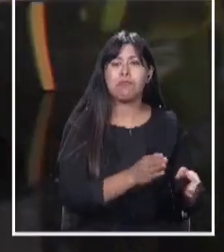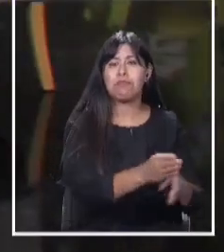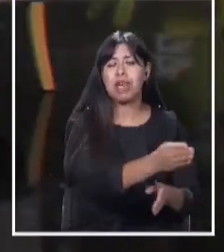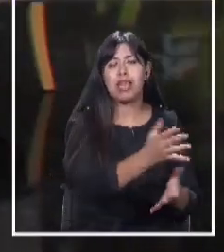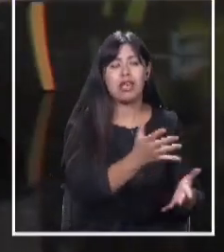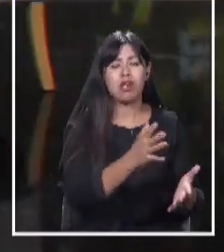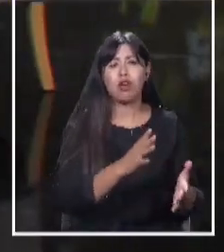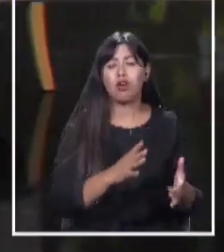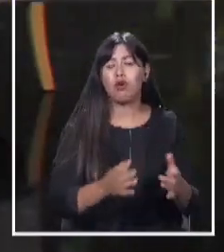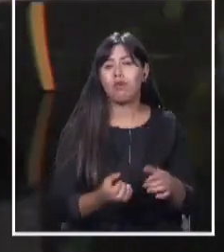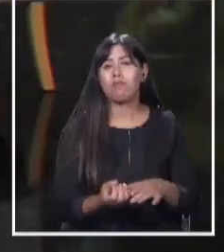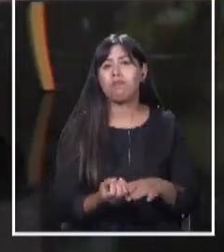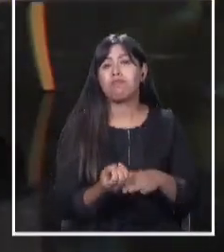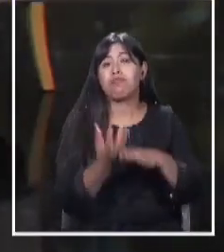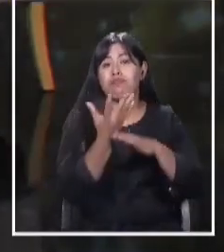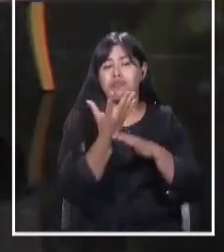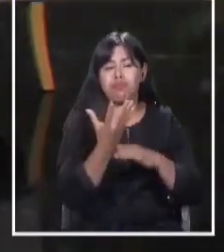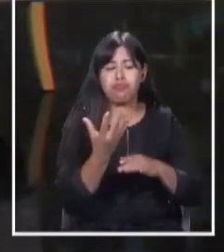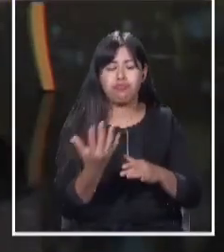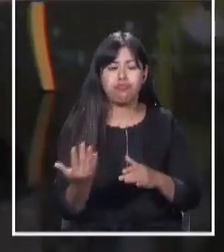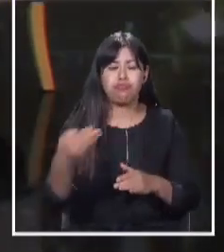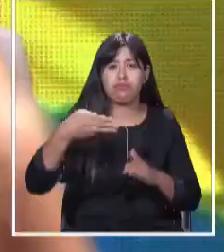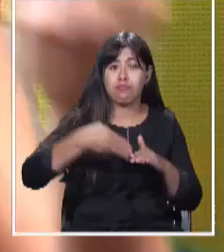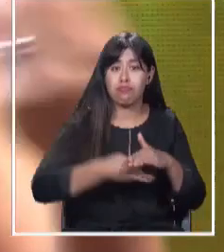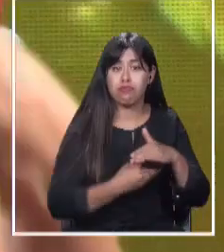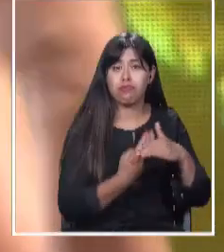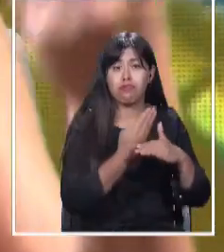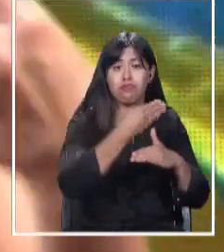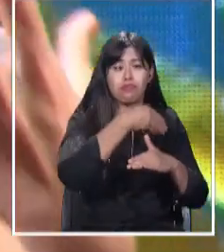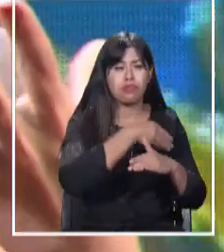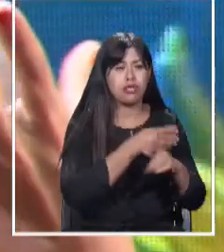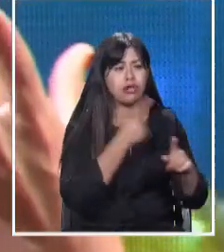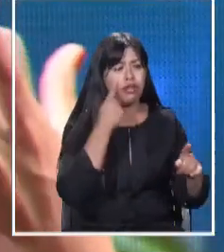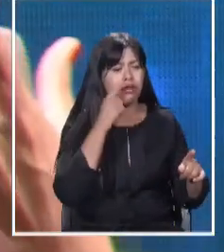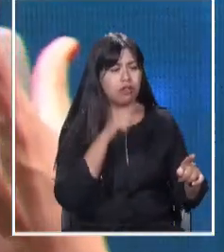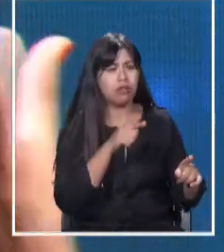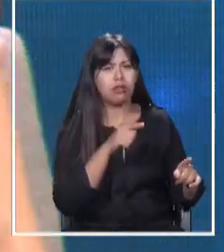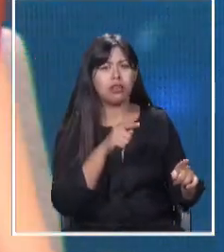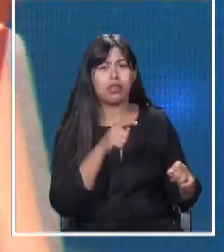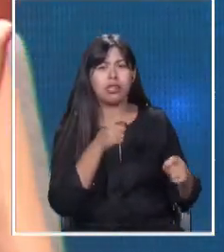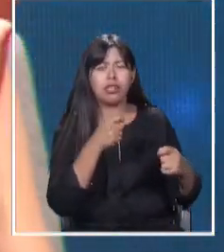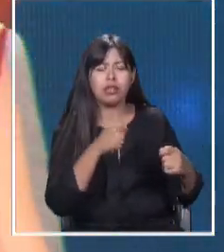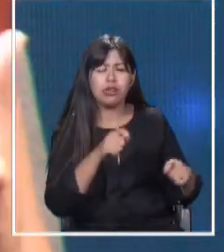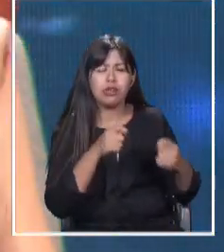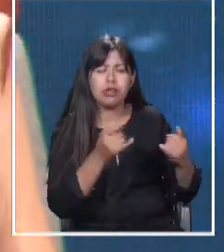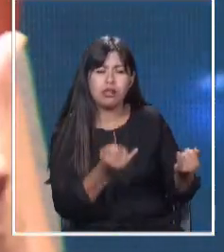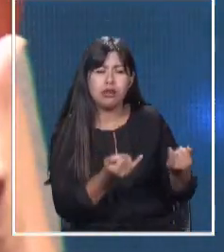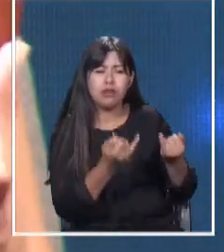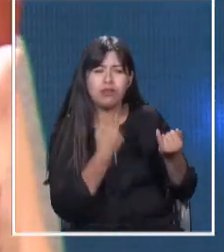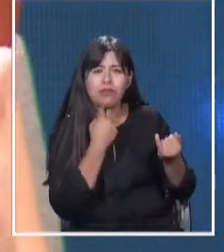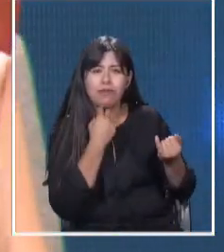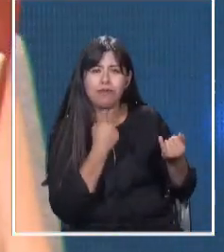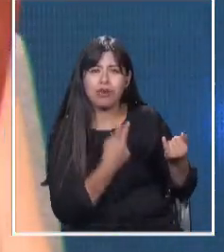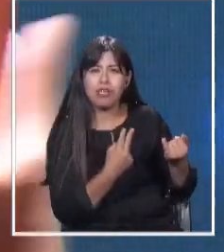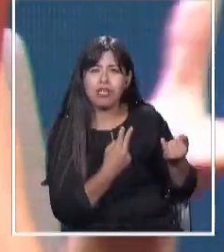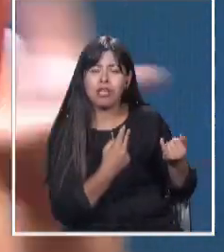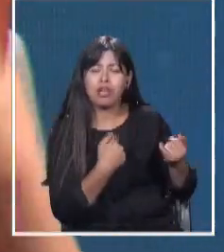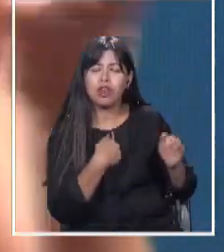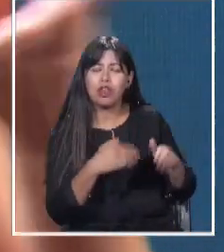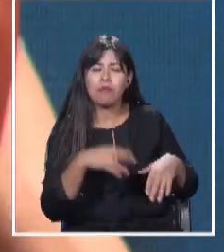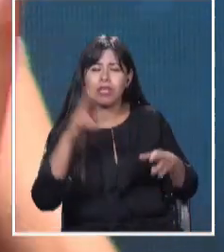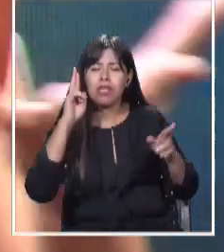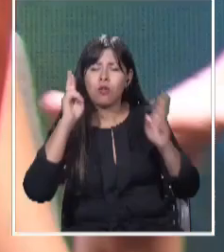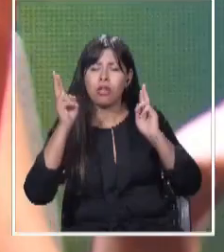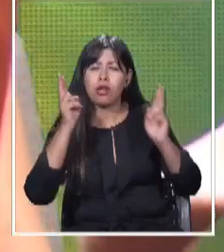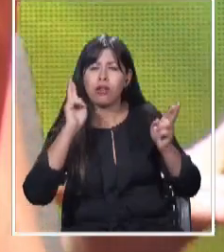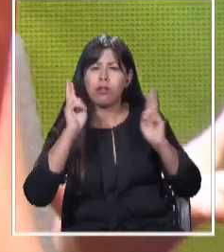las ballenas. Cuando empecé a tratar de entender lo que decían, escuchaba a la vez muchísimo ruido. Y dije,